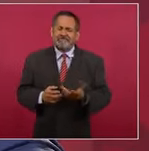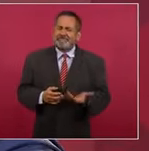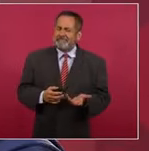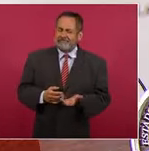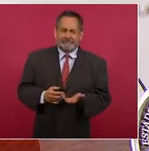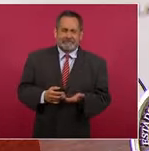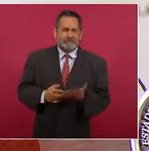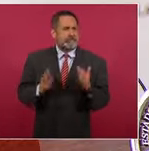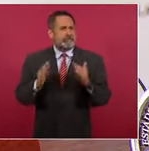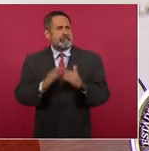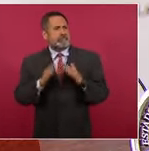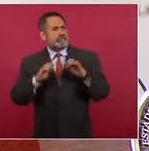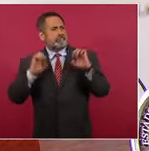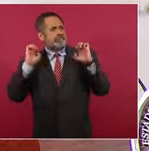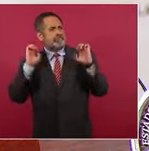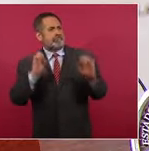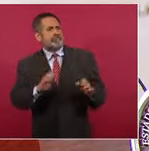casas de lujo,